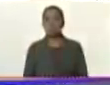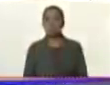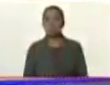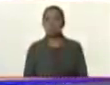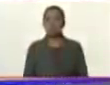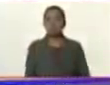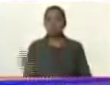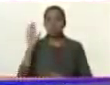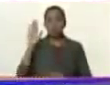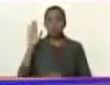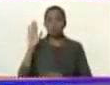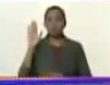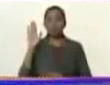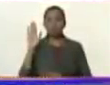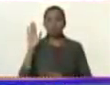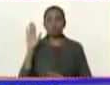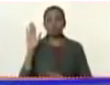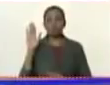Juro